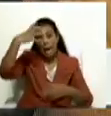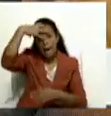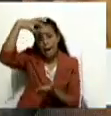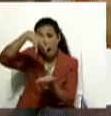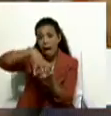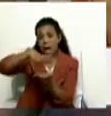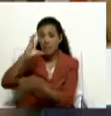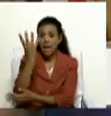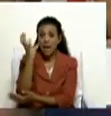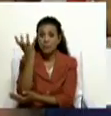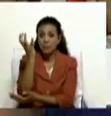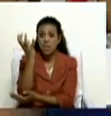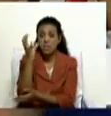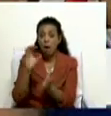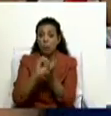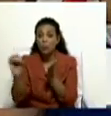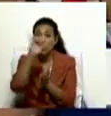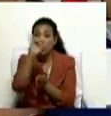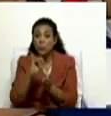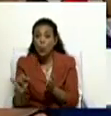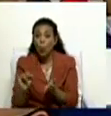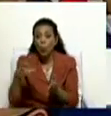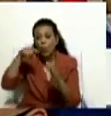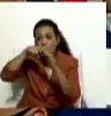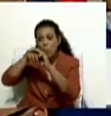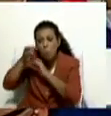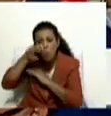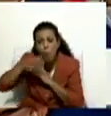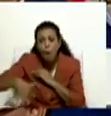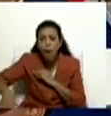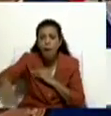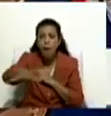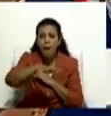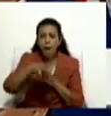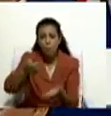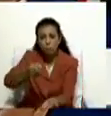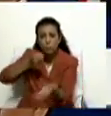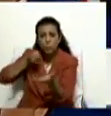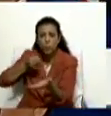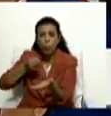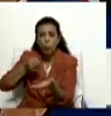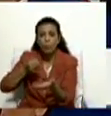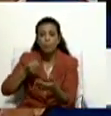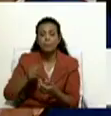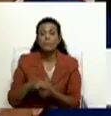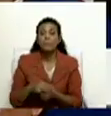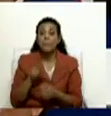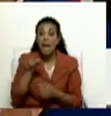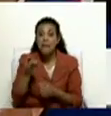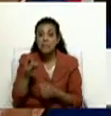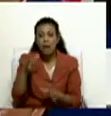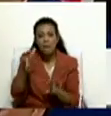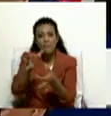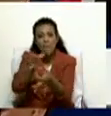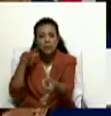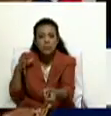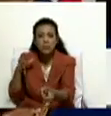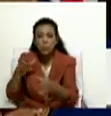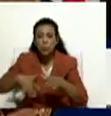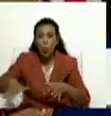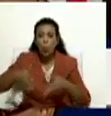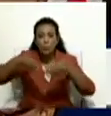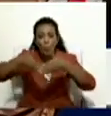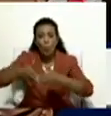Felipe y otro en la zona occidental pueblo adentro realizado por las flecheras armadas de carron eras las flecheras eran pequeñas